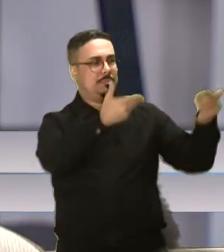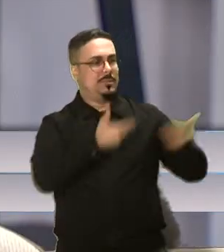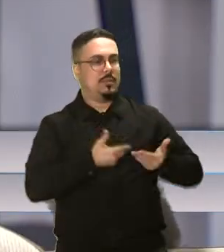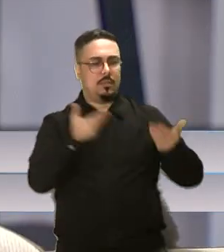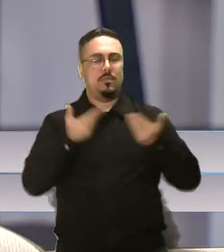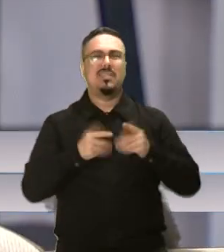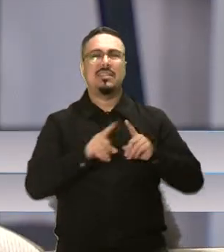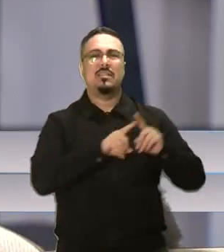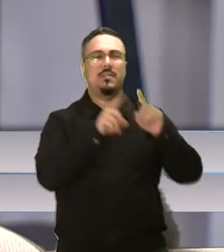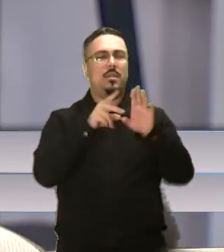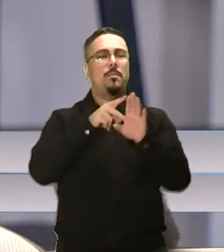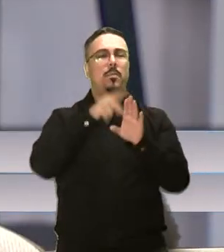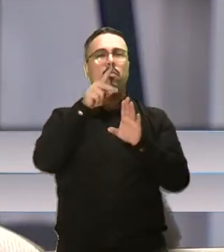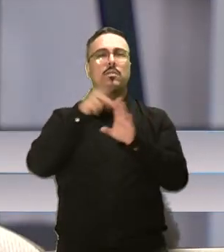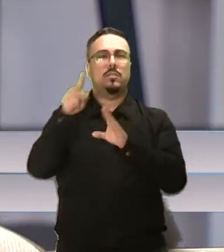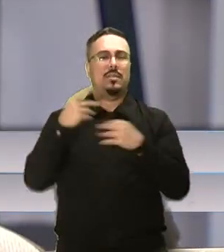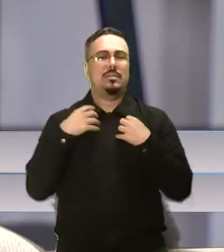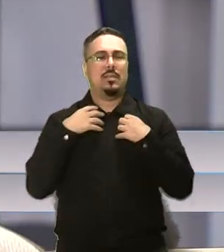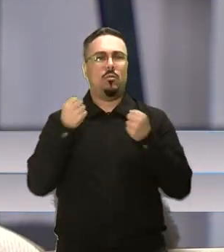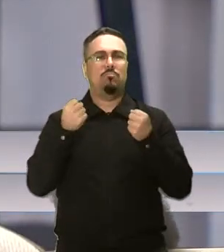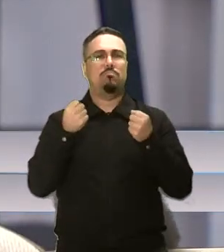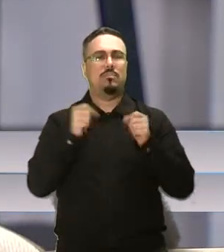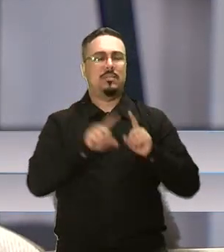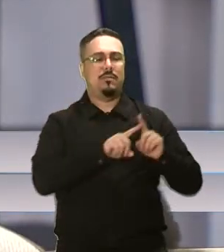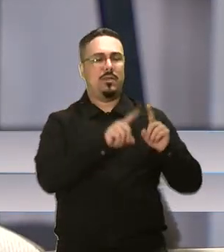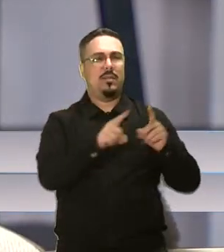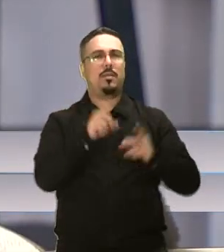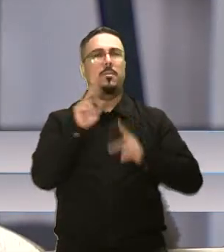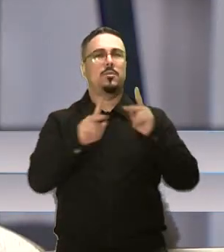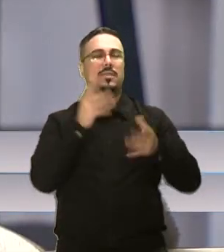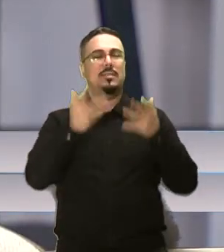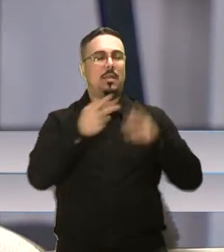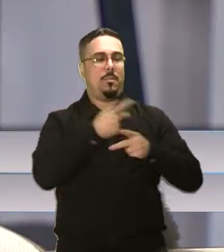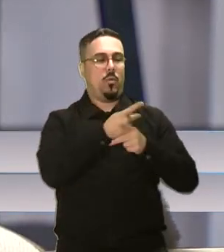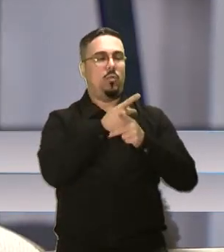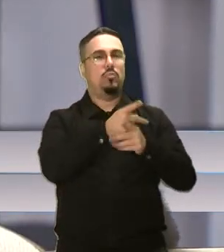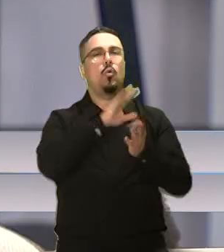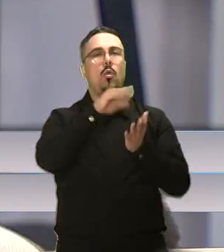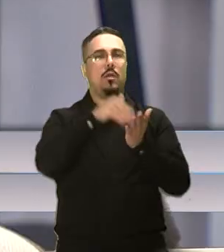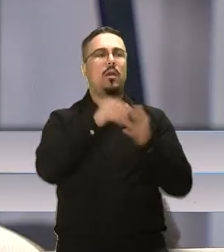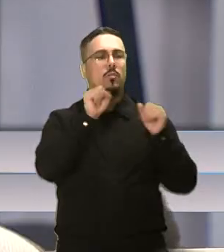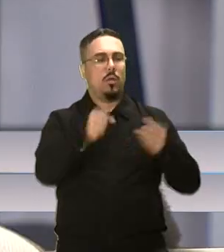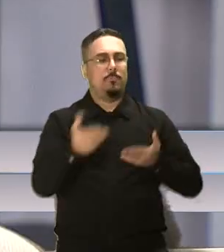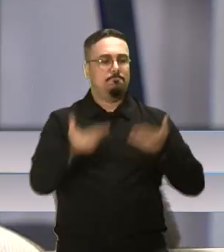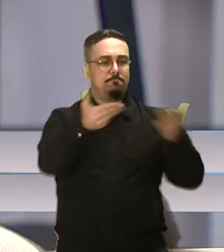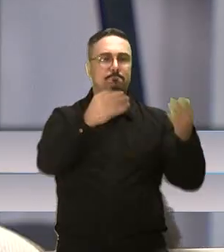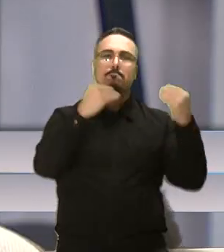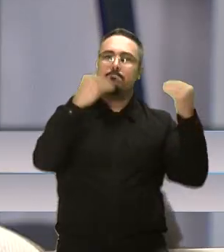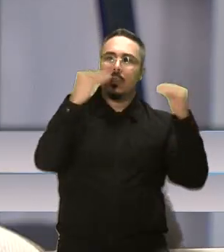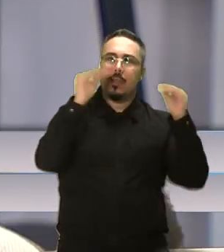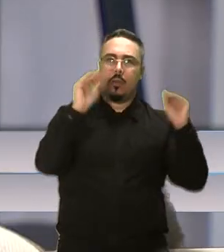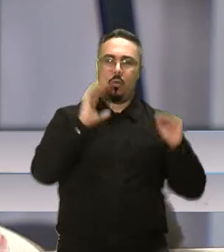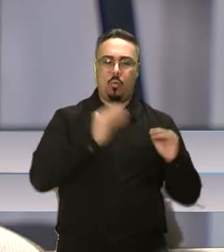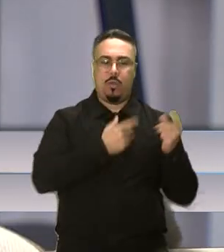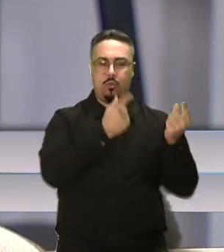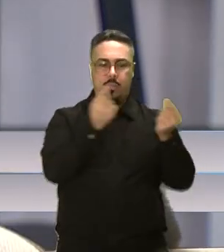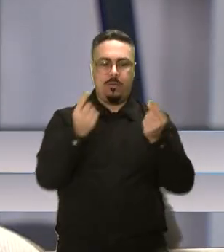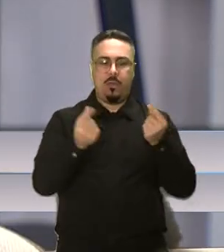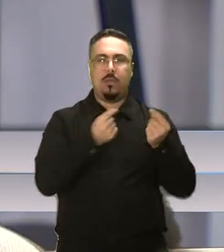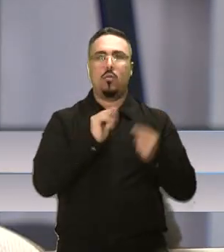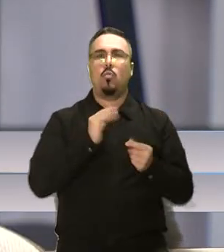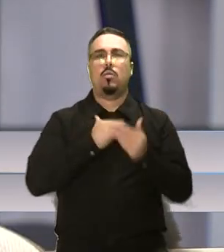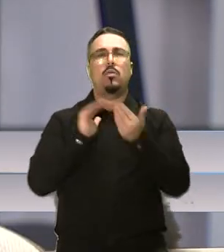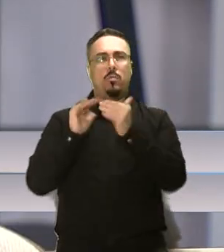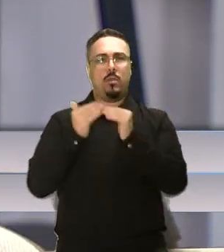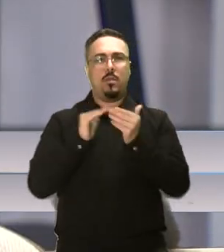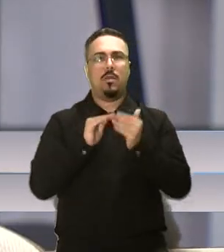profesionales de la salud diferentes personas que tengan productos locales para que puedan presentarlos y venderlos en nuestro evento para toda nuestra comunidad va